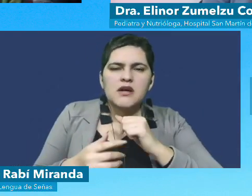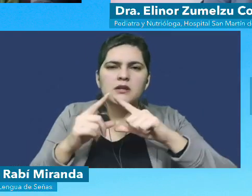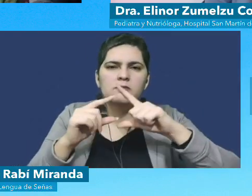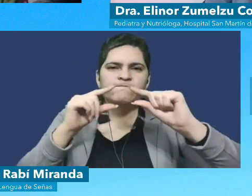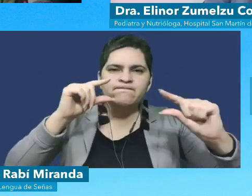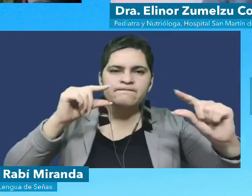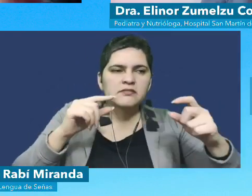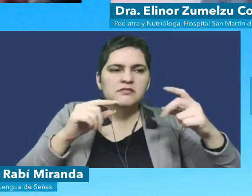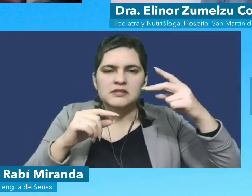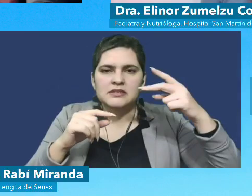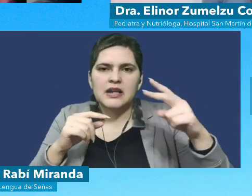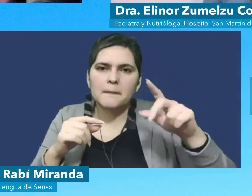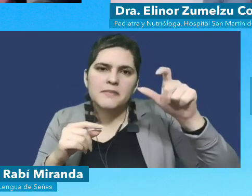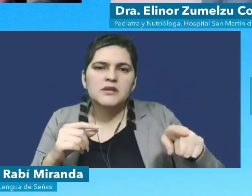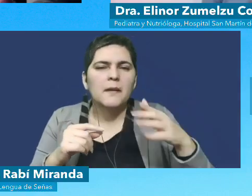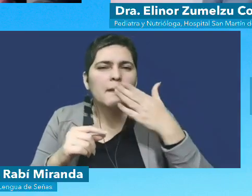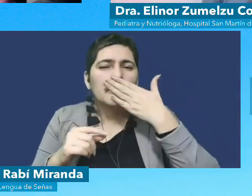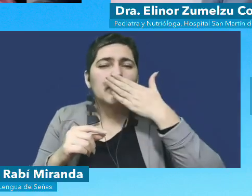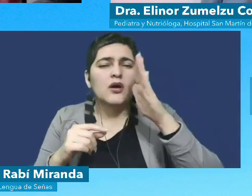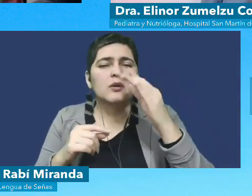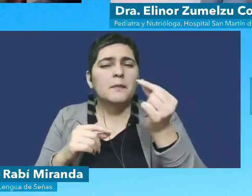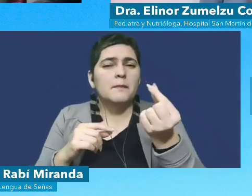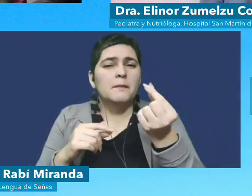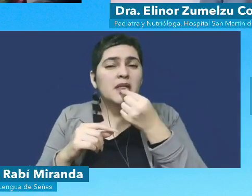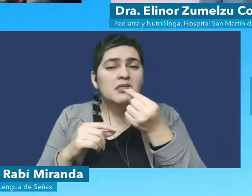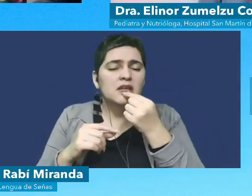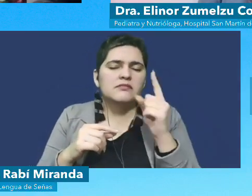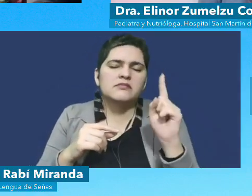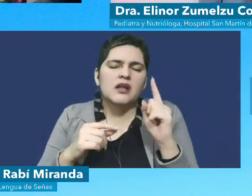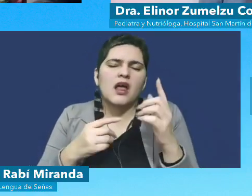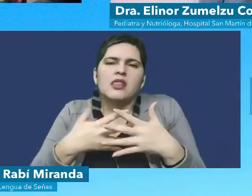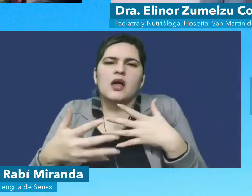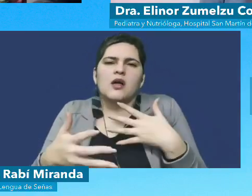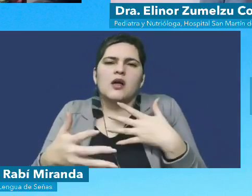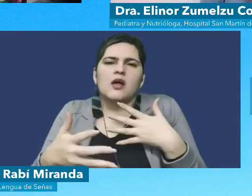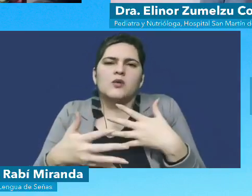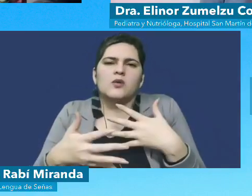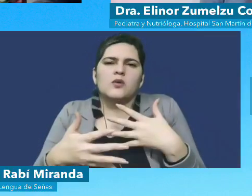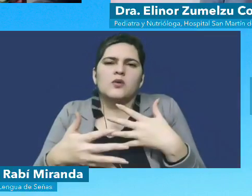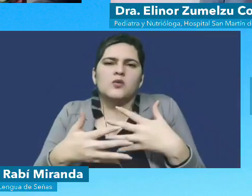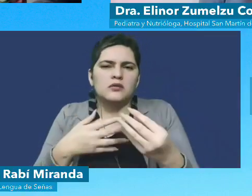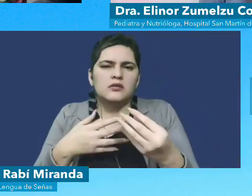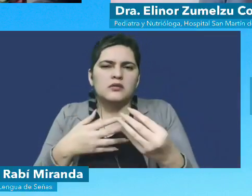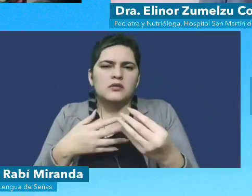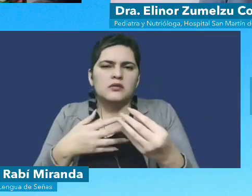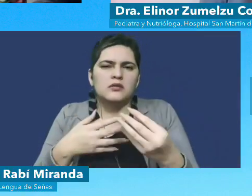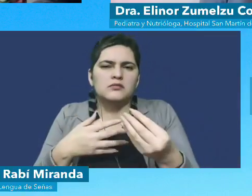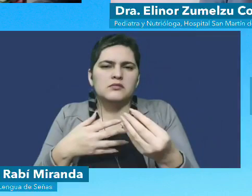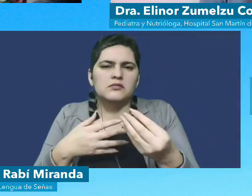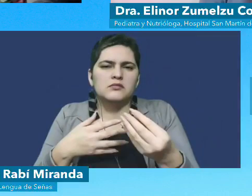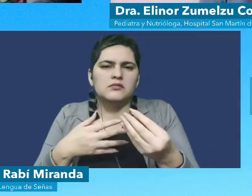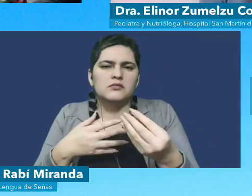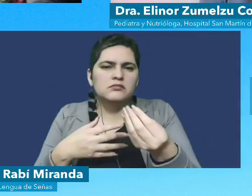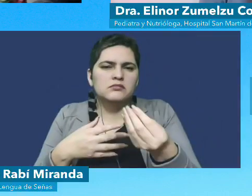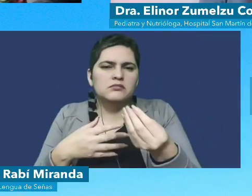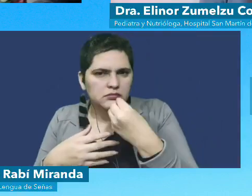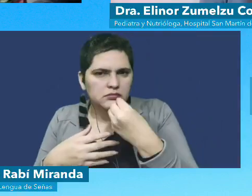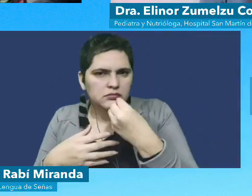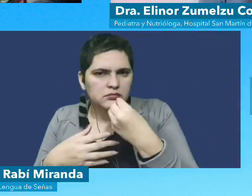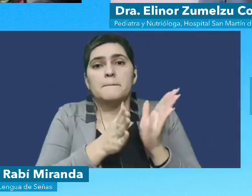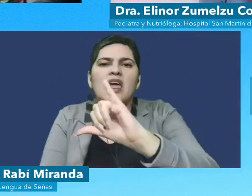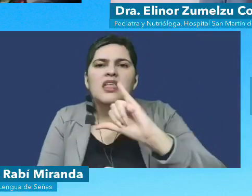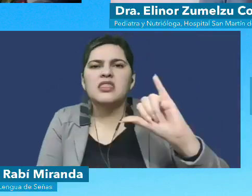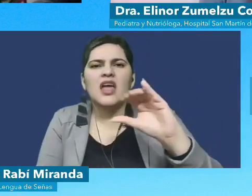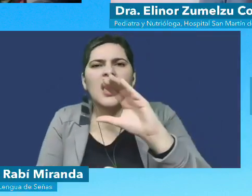mejor es tratar de consumirlo en forma natural. Entonces, si no consumía harto pescado, puedo agregar aceite canola, que me da